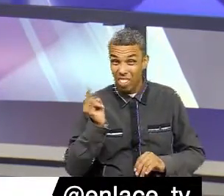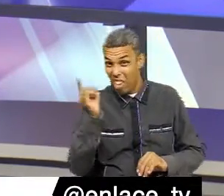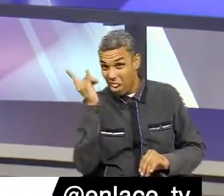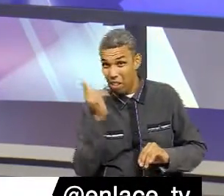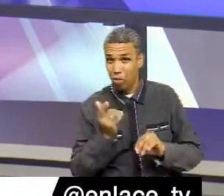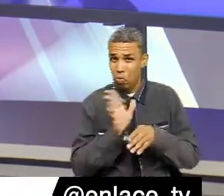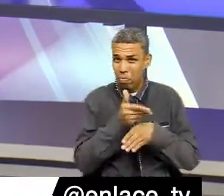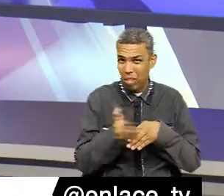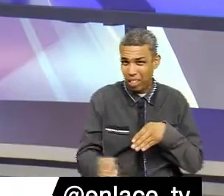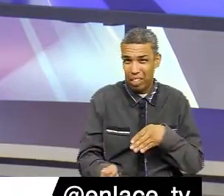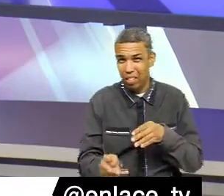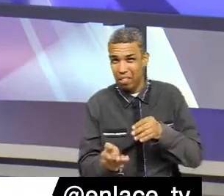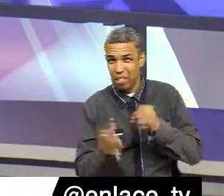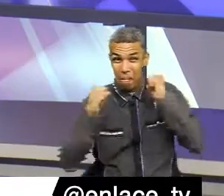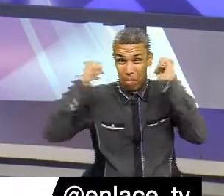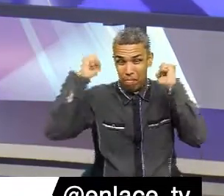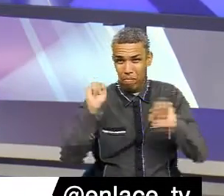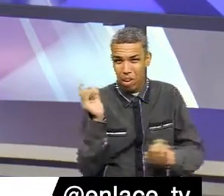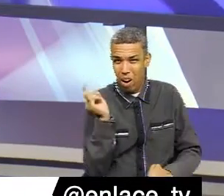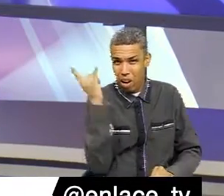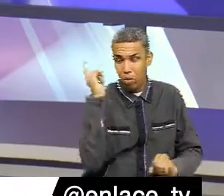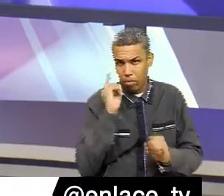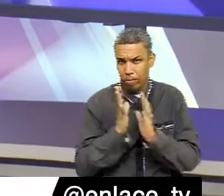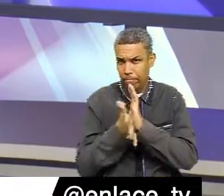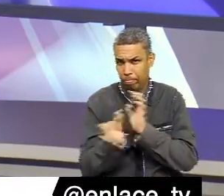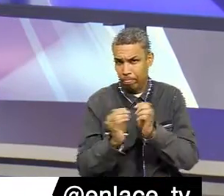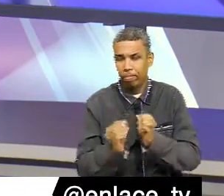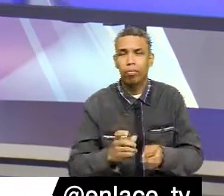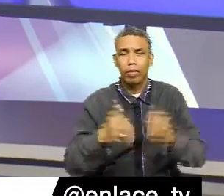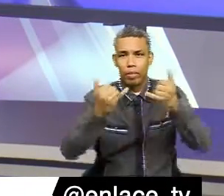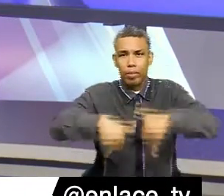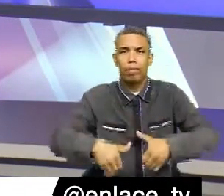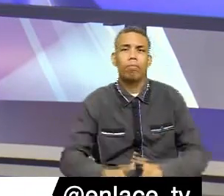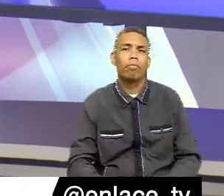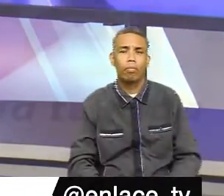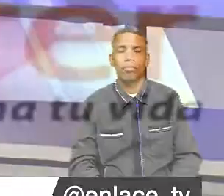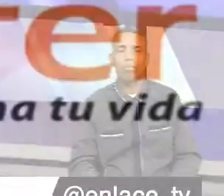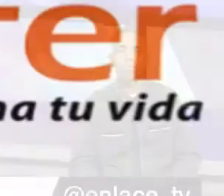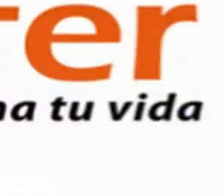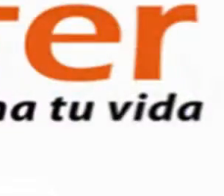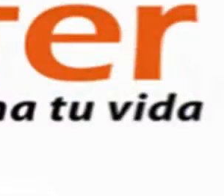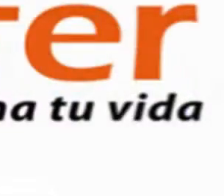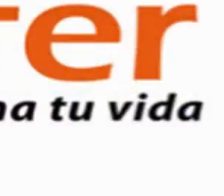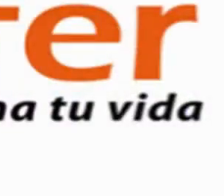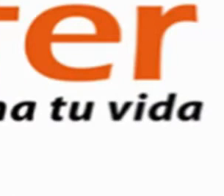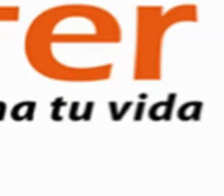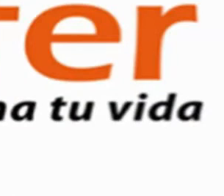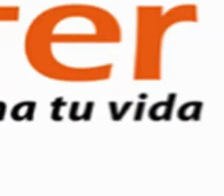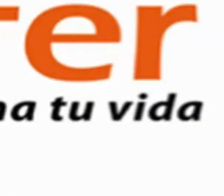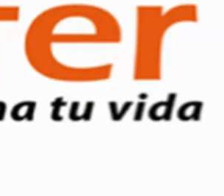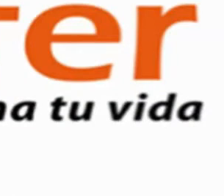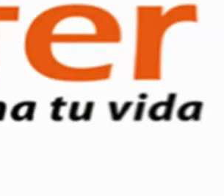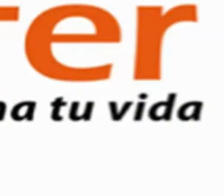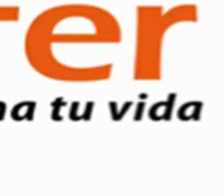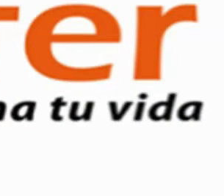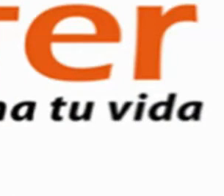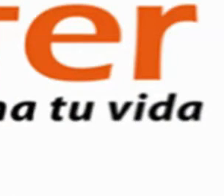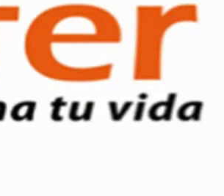al desarrollo de esta información. Y de esta manera hemos llegado al final de esta emisión. Pero antes de despedirnos, recuerde, materiales